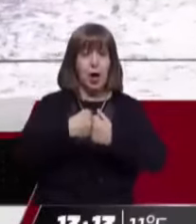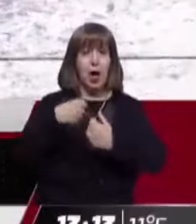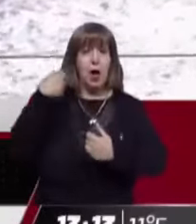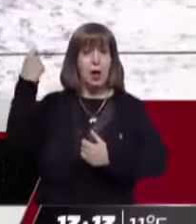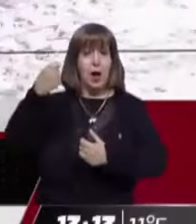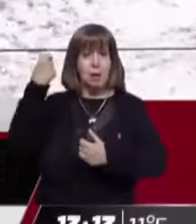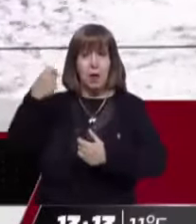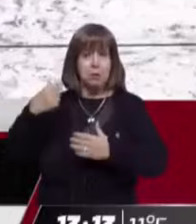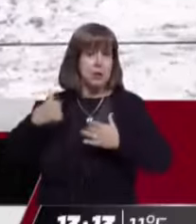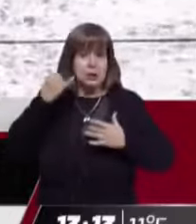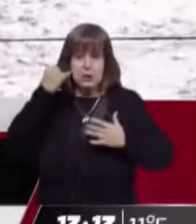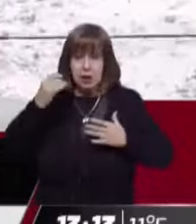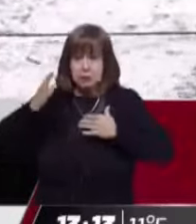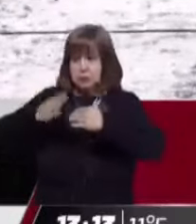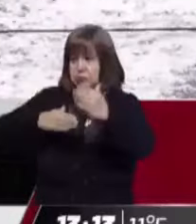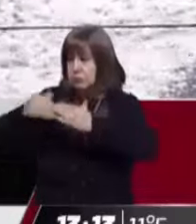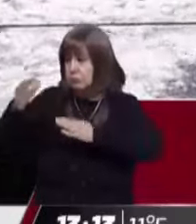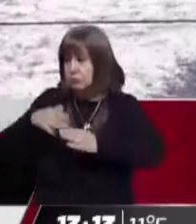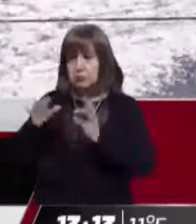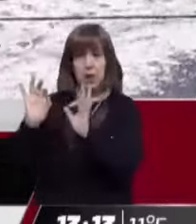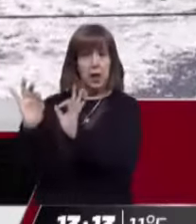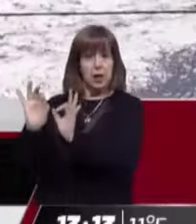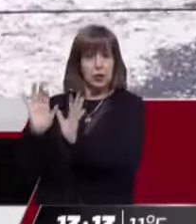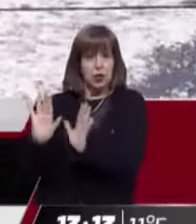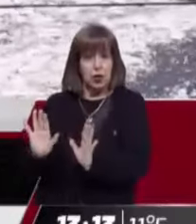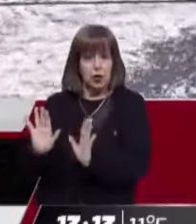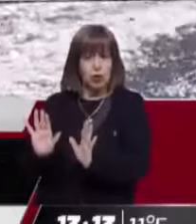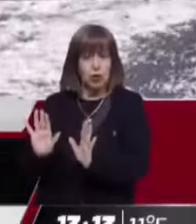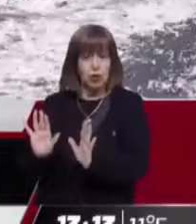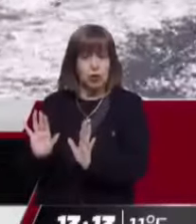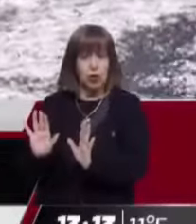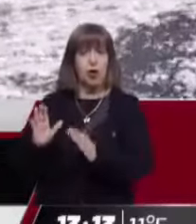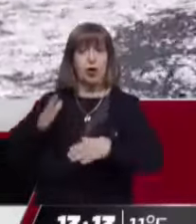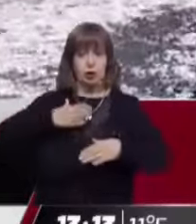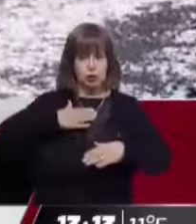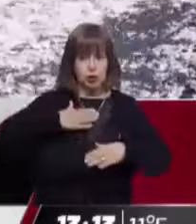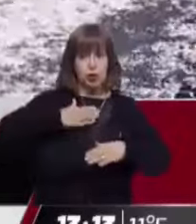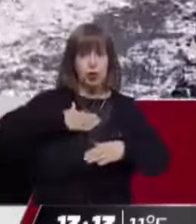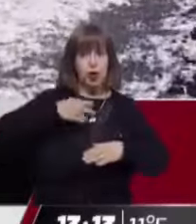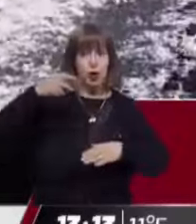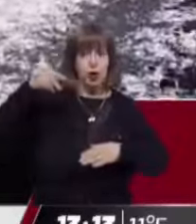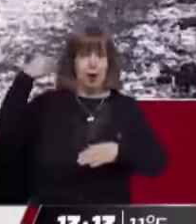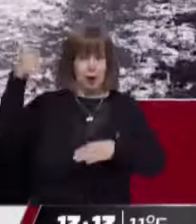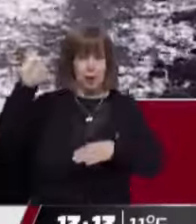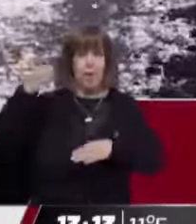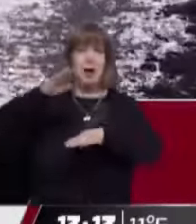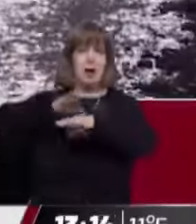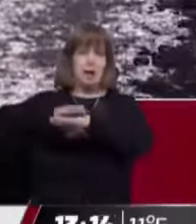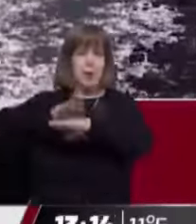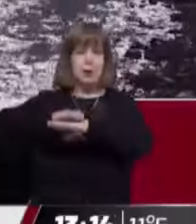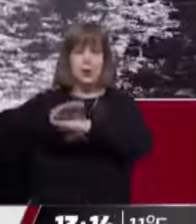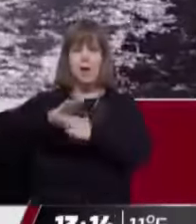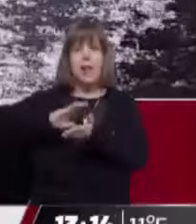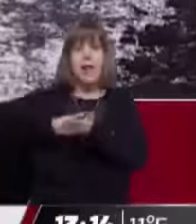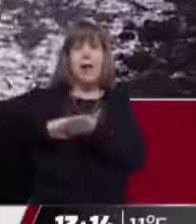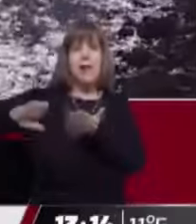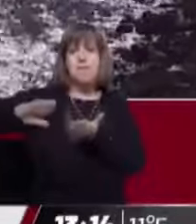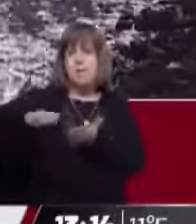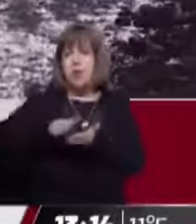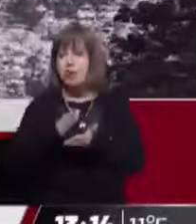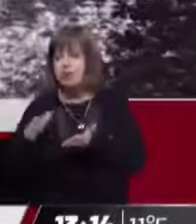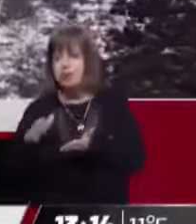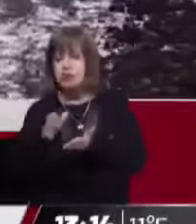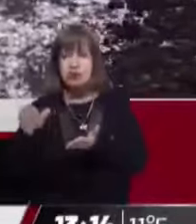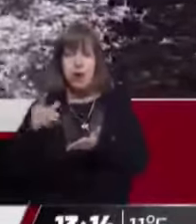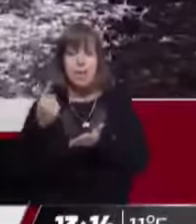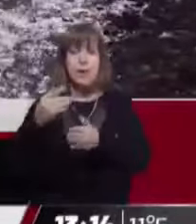de La Pampa hizo su parte. Nosotros, por ejemplo, nos comprometimos a hacer una limpieza y readecuación